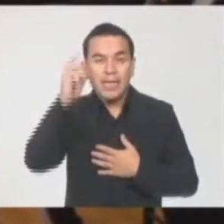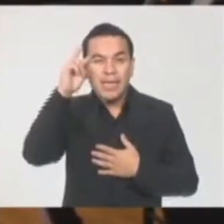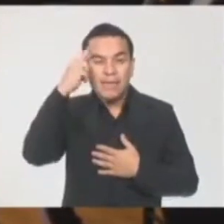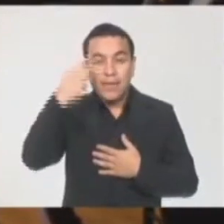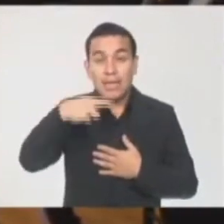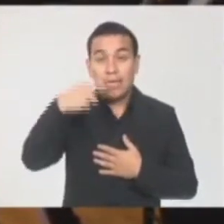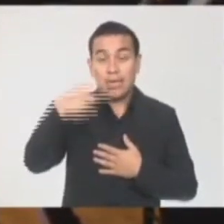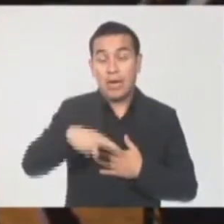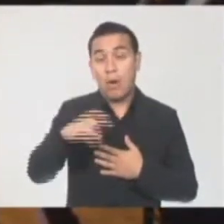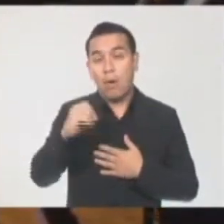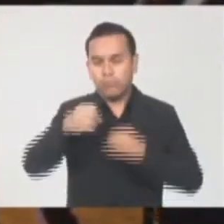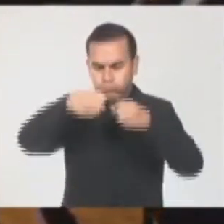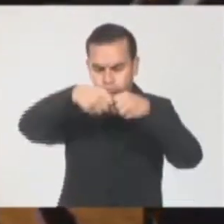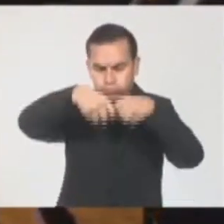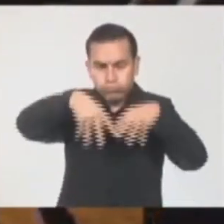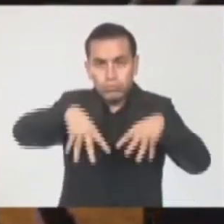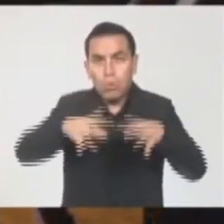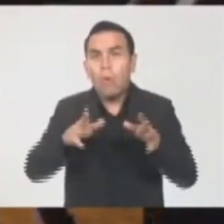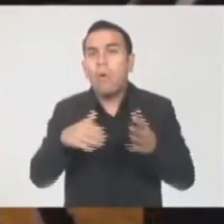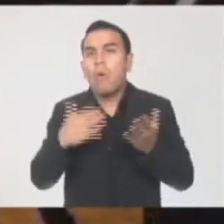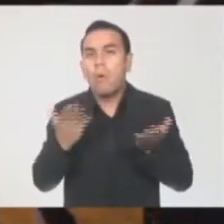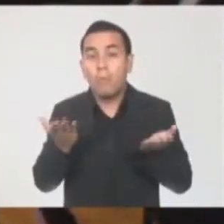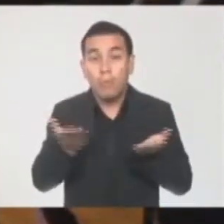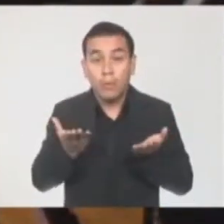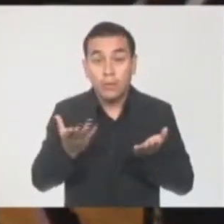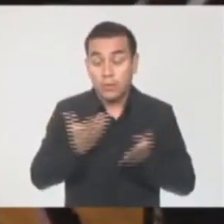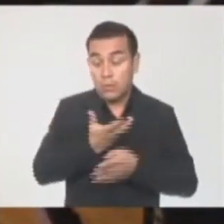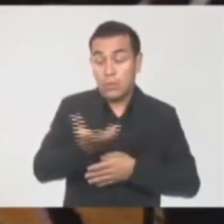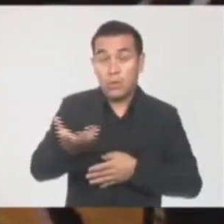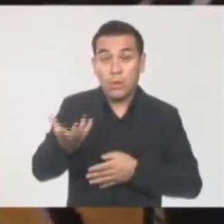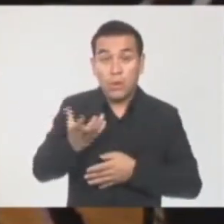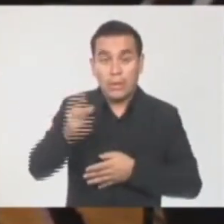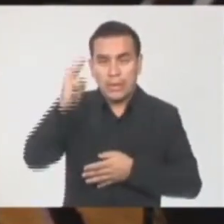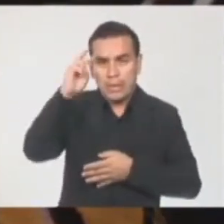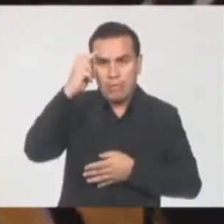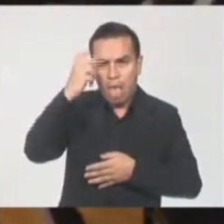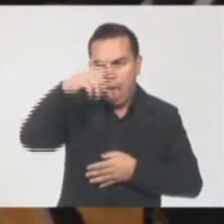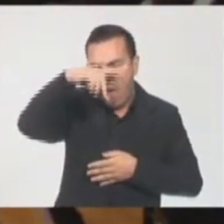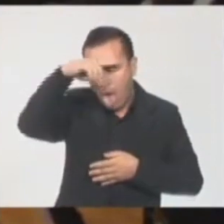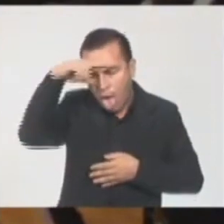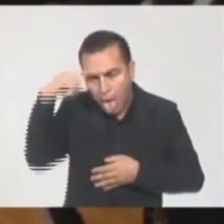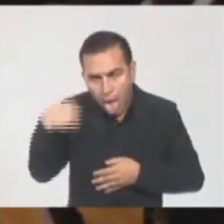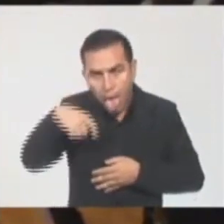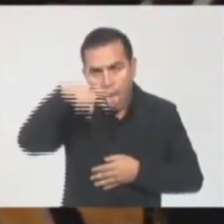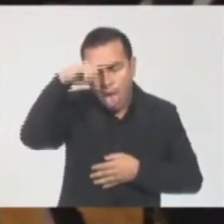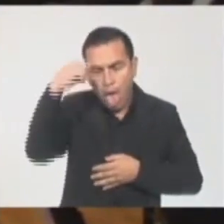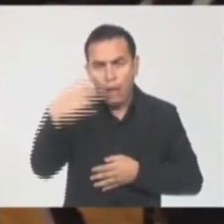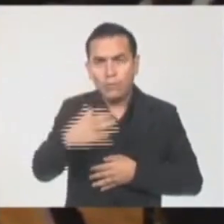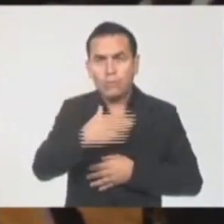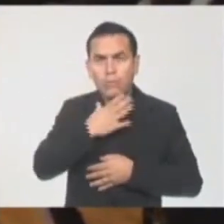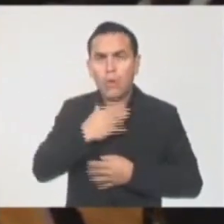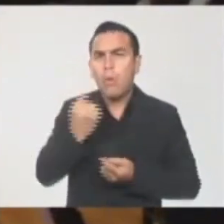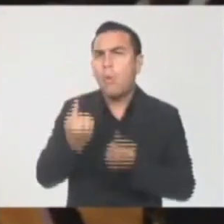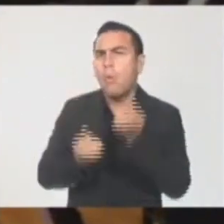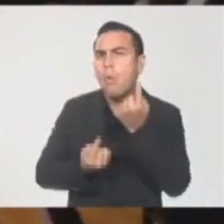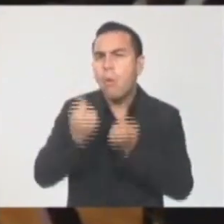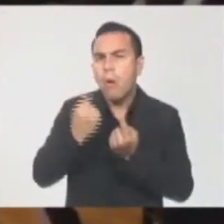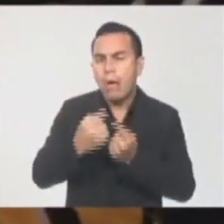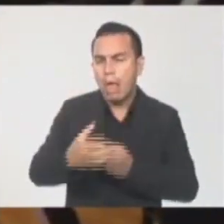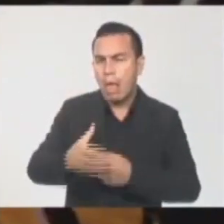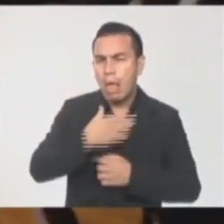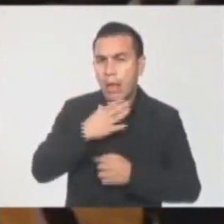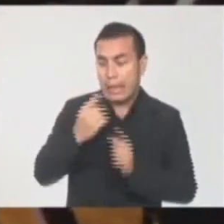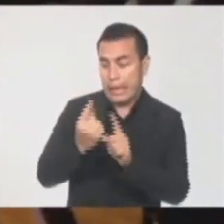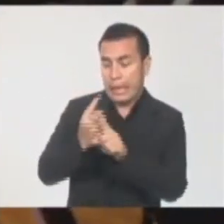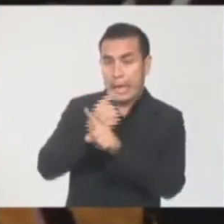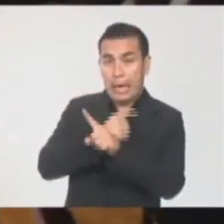si son estructurales. Mucho menos cuando los retos son grandes. ¿Y qué reto podría ser más grande que transformar